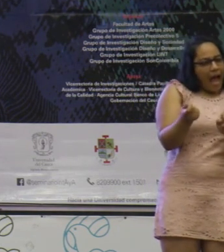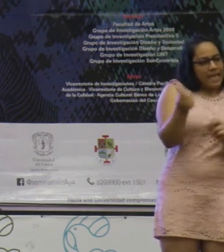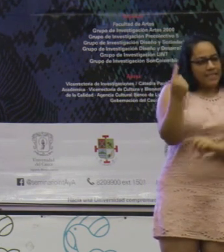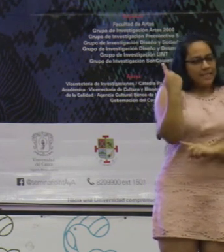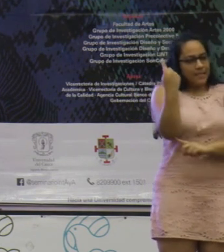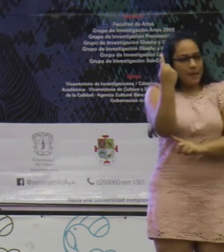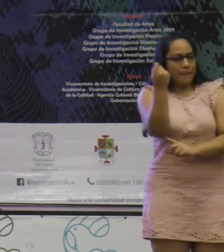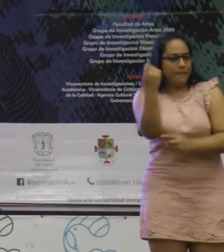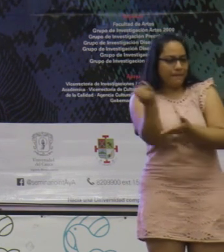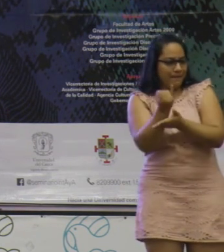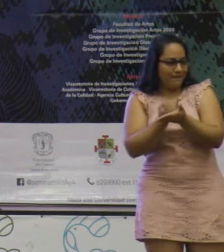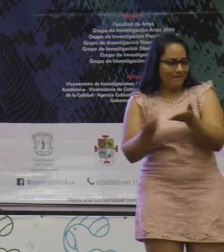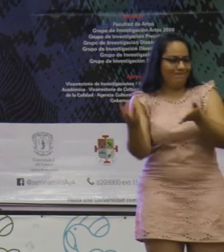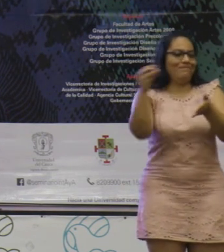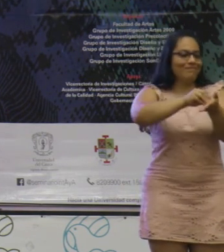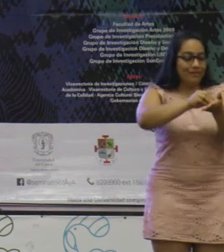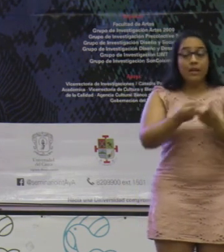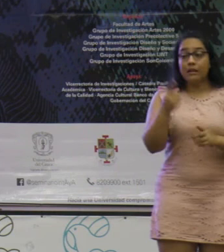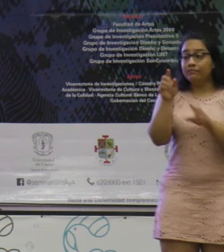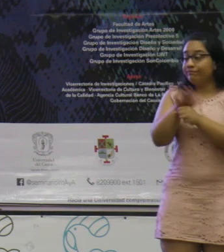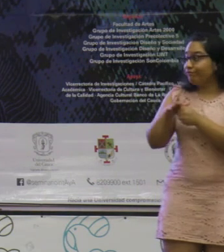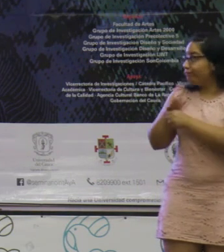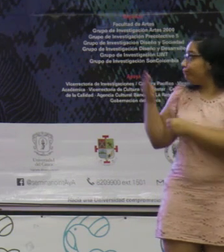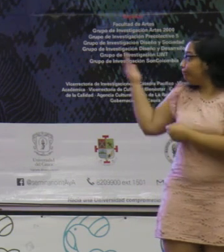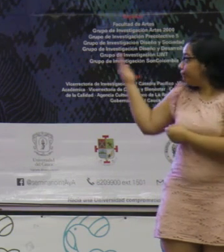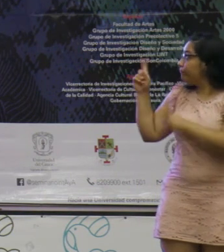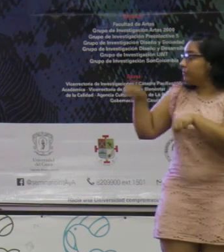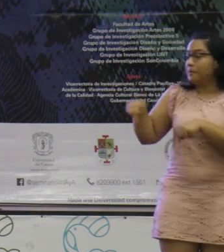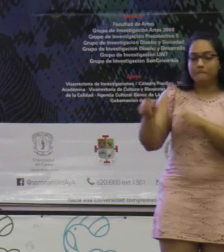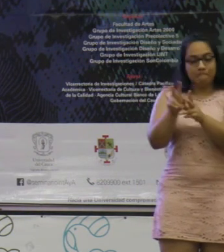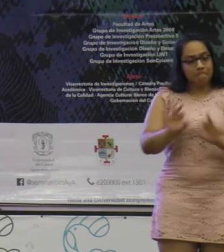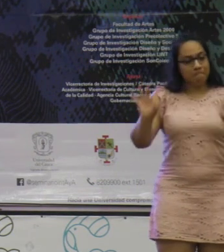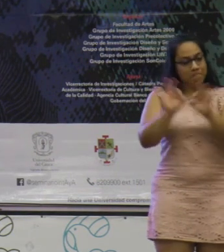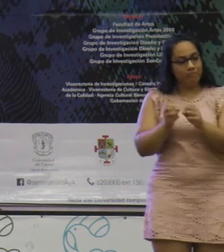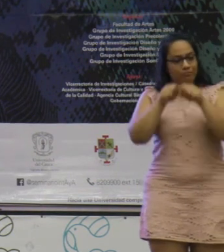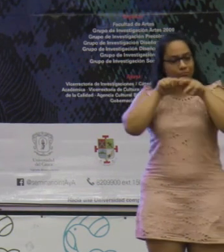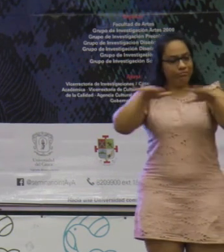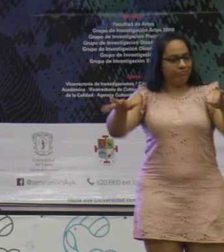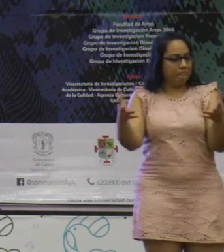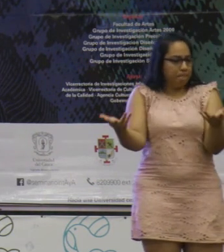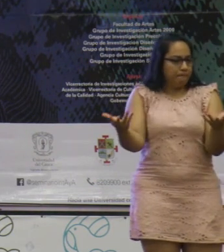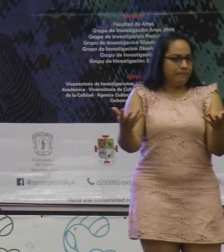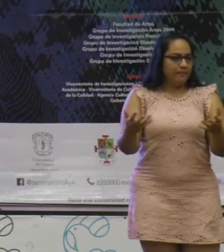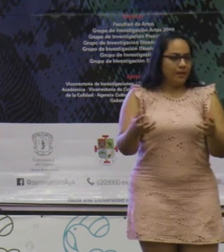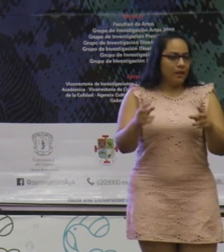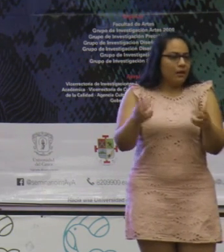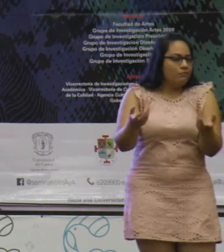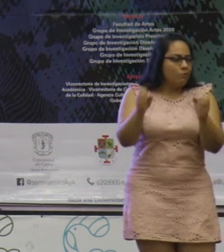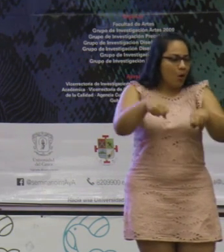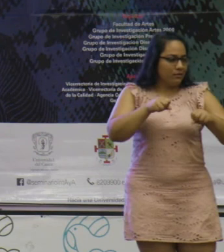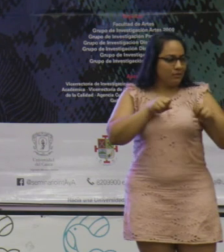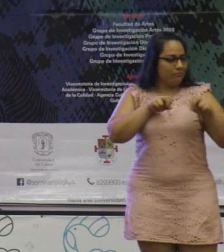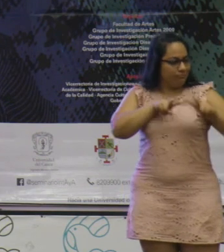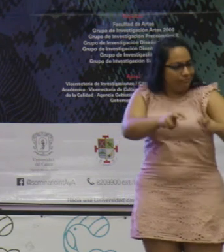a hacer ilustraciones. Estos son casos que también me interesa sobre todo difundir a nivel de bibliografía y